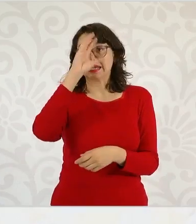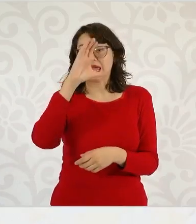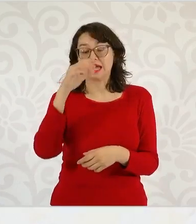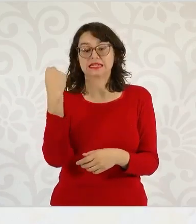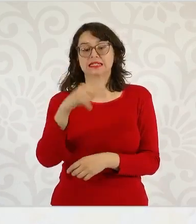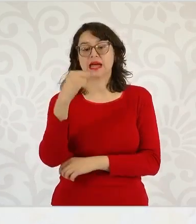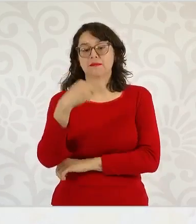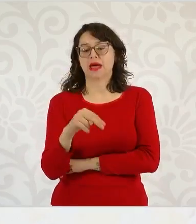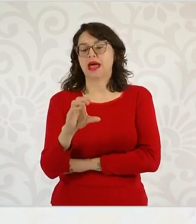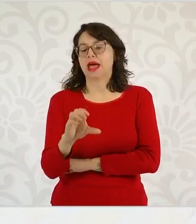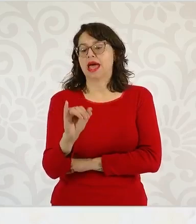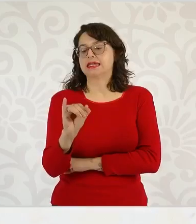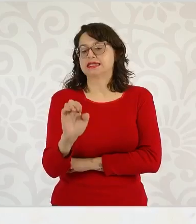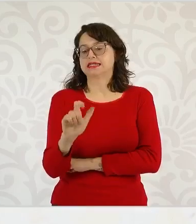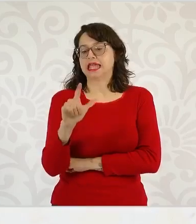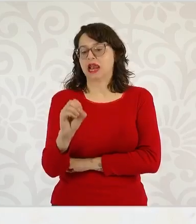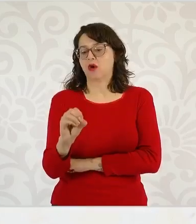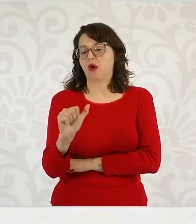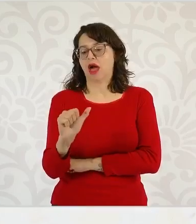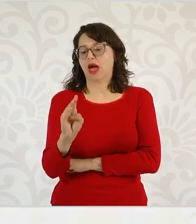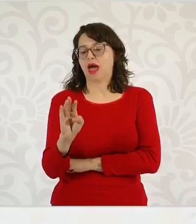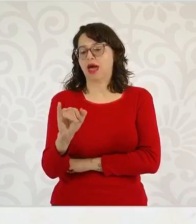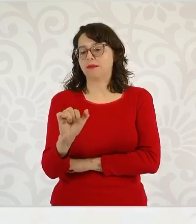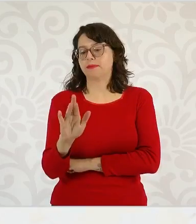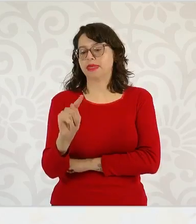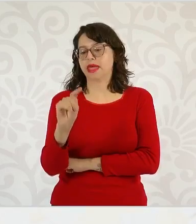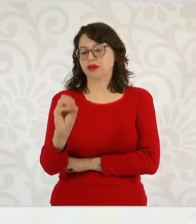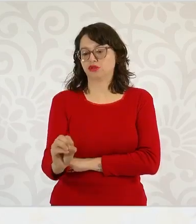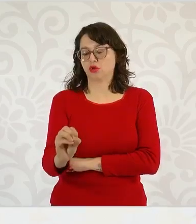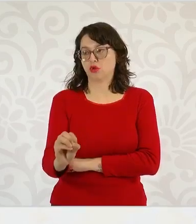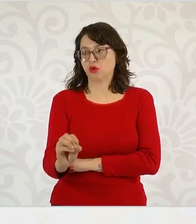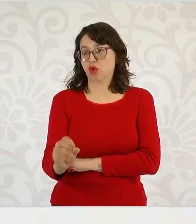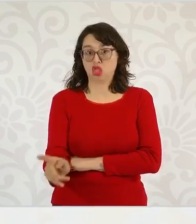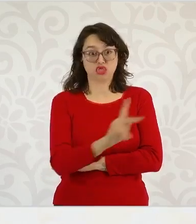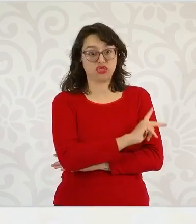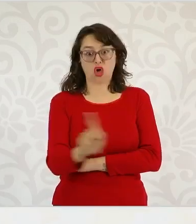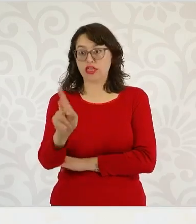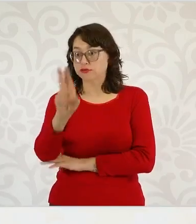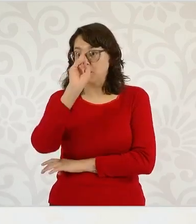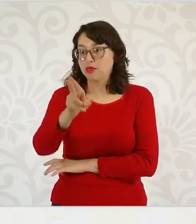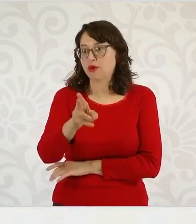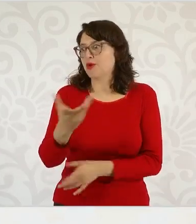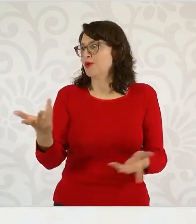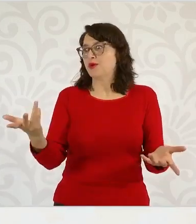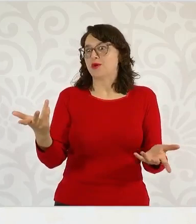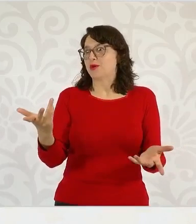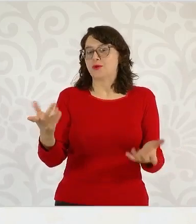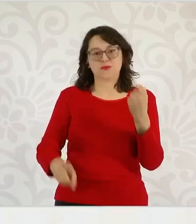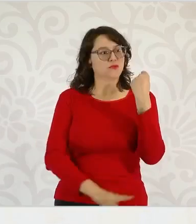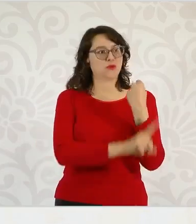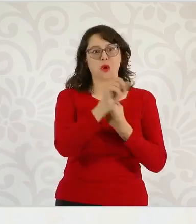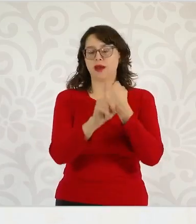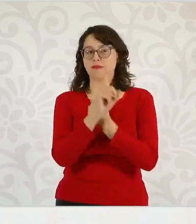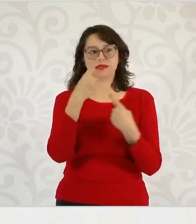actividades relacionadas con la minería a cielo abierto que, si se prohibiera por completo, pues no permitiría la explotación de